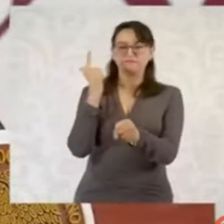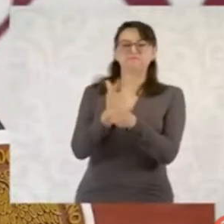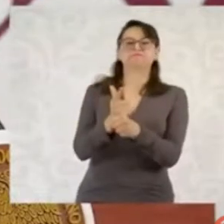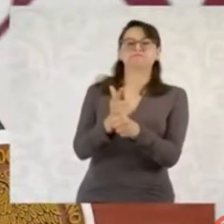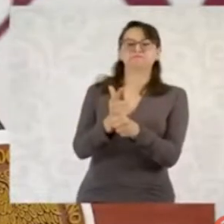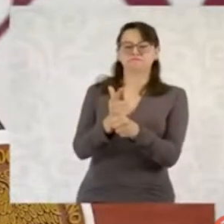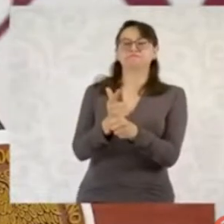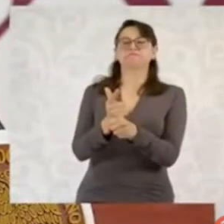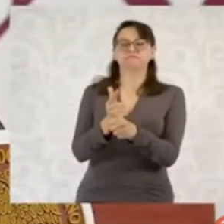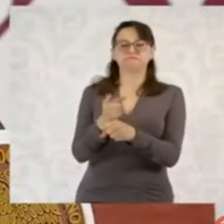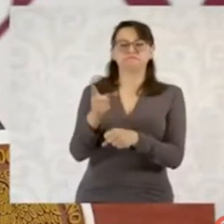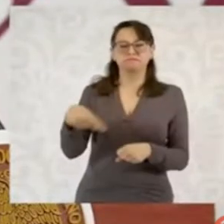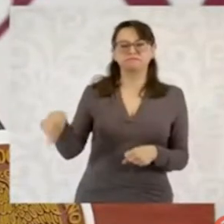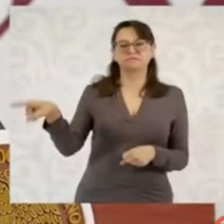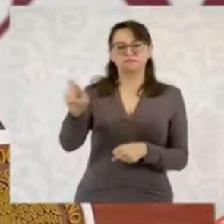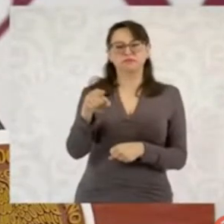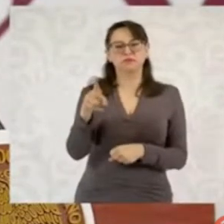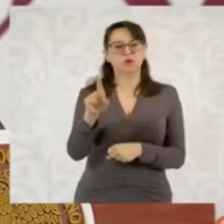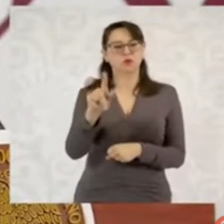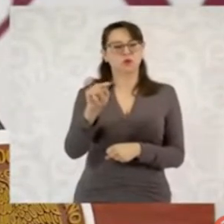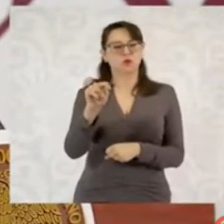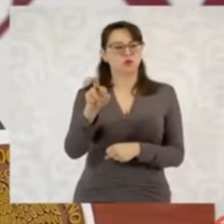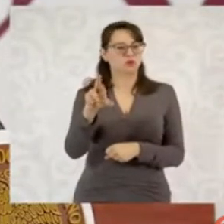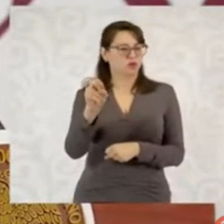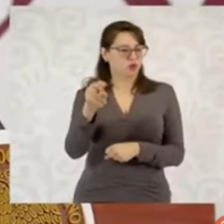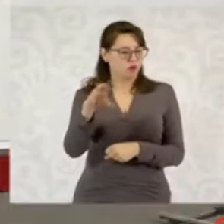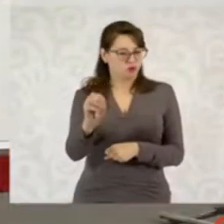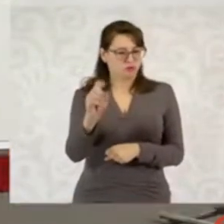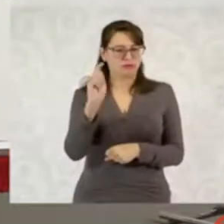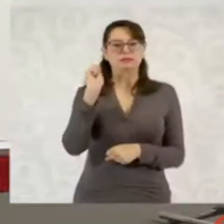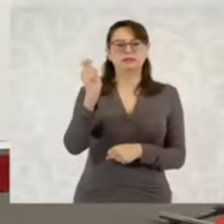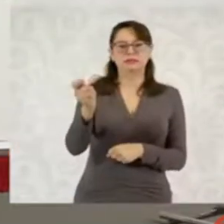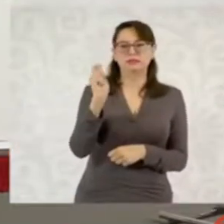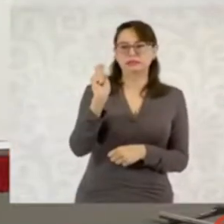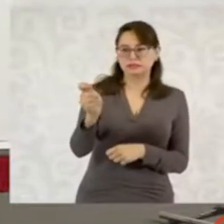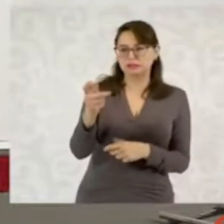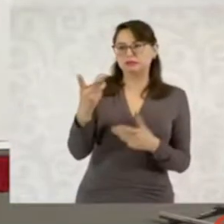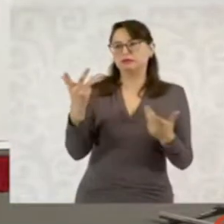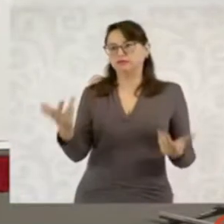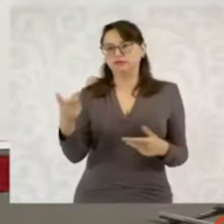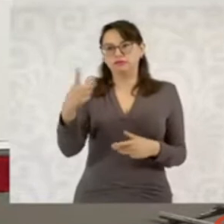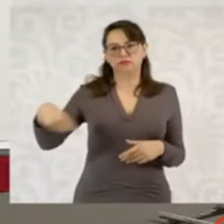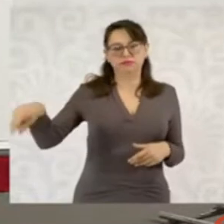califican como un troll. Encontramos Mario Di Constanzo,